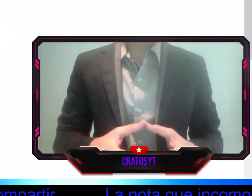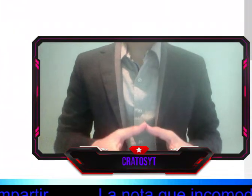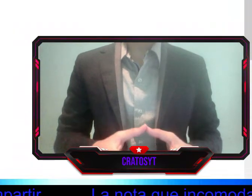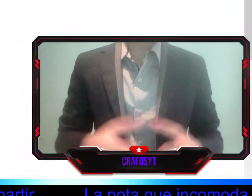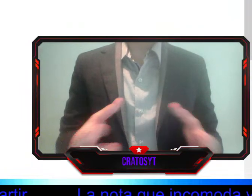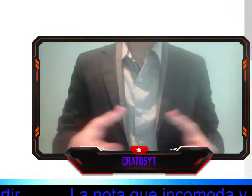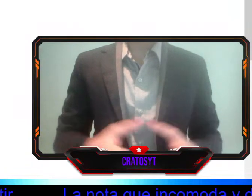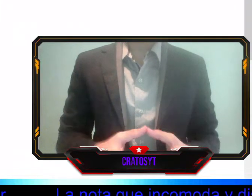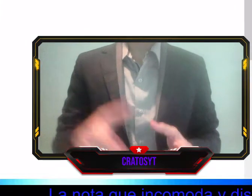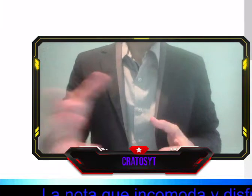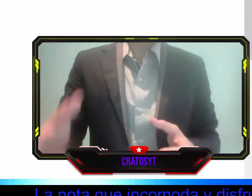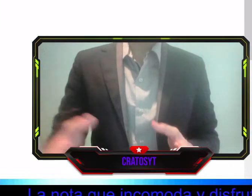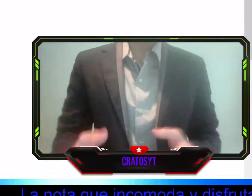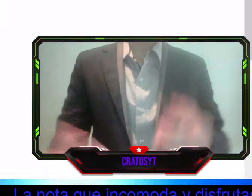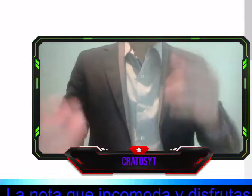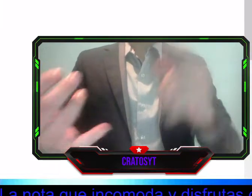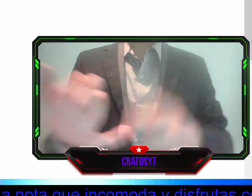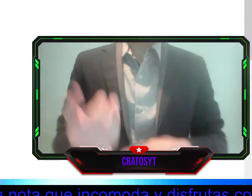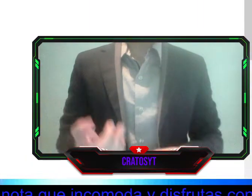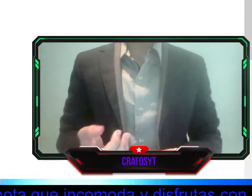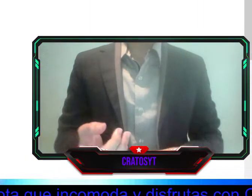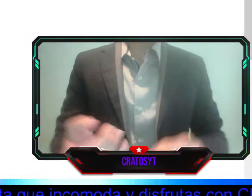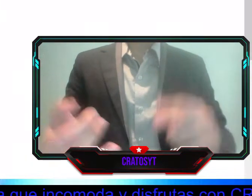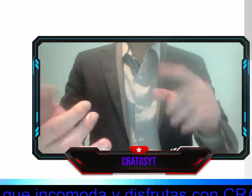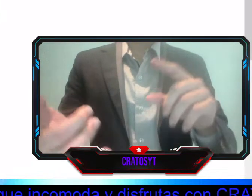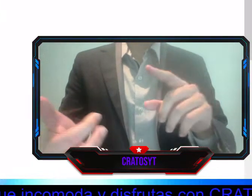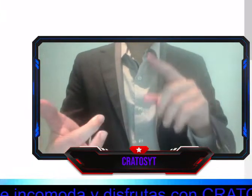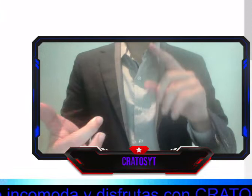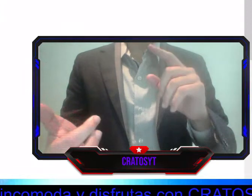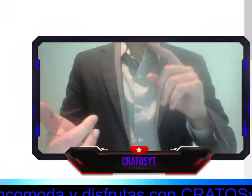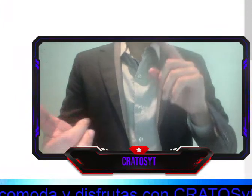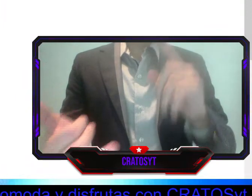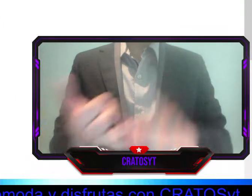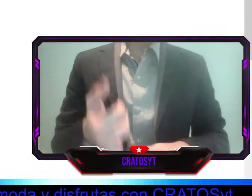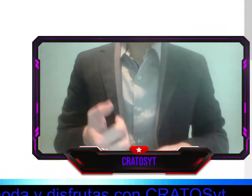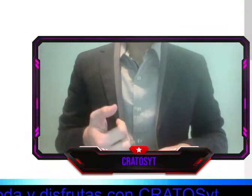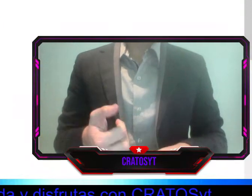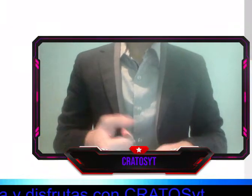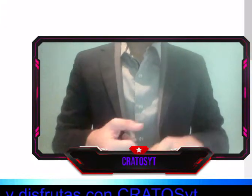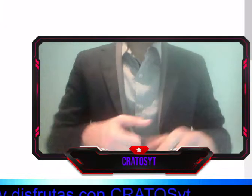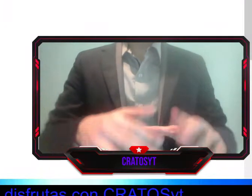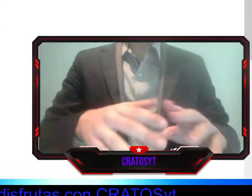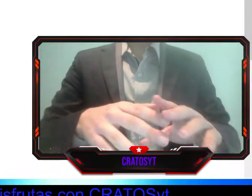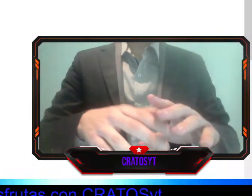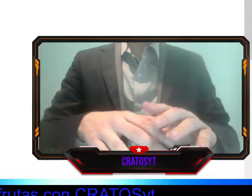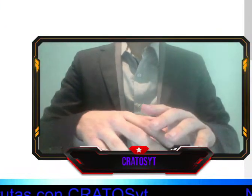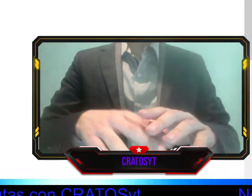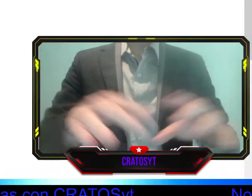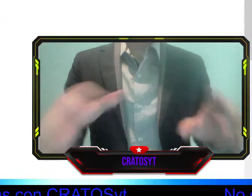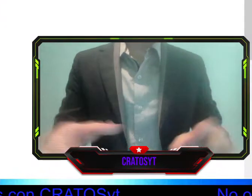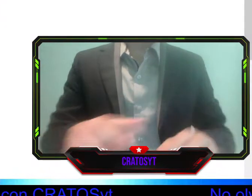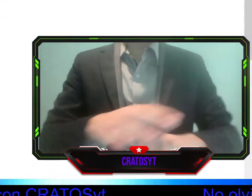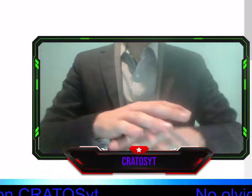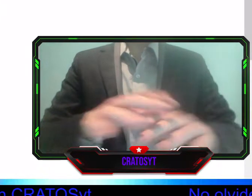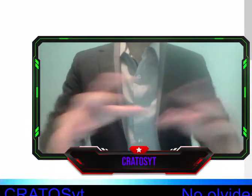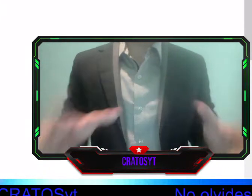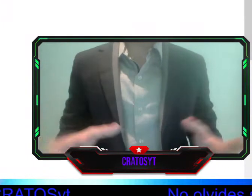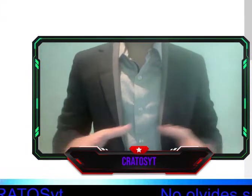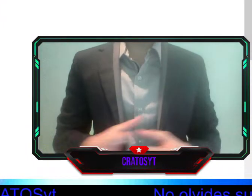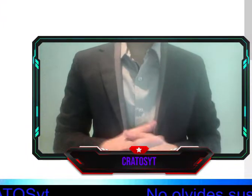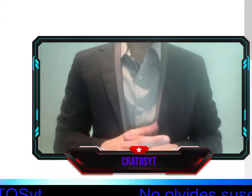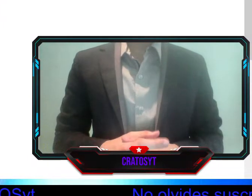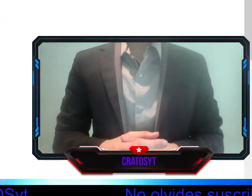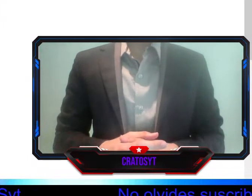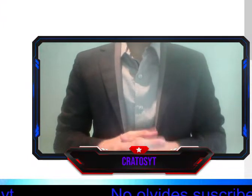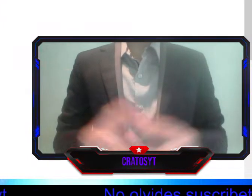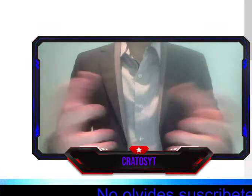los problemas que tiene México, en particular la petrolera, en particular el tema de evasión fiscal, en particular el tema de salud y muchos otros